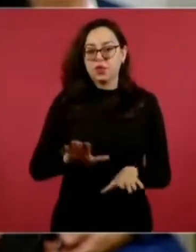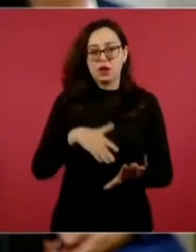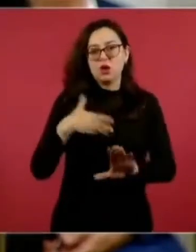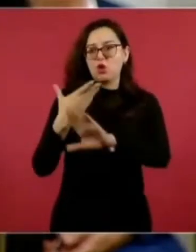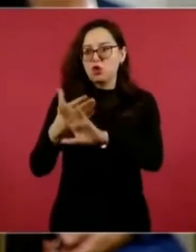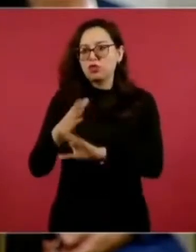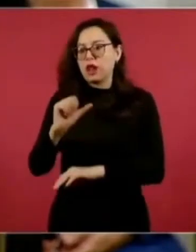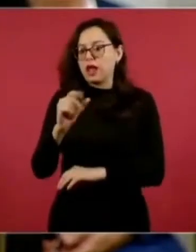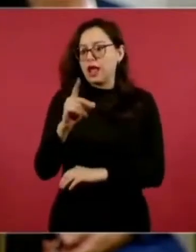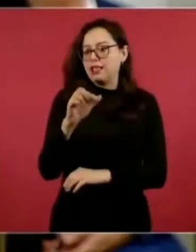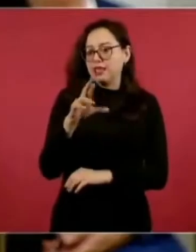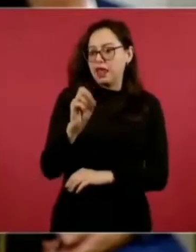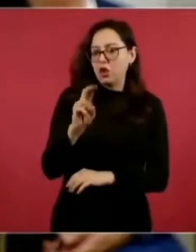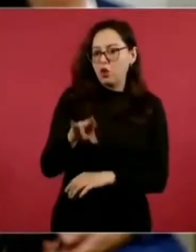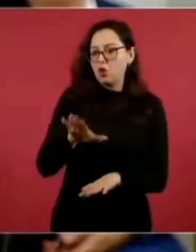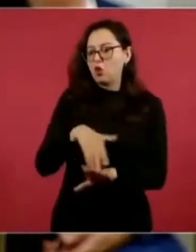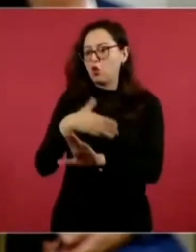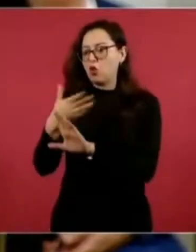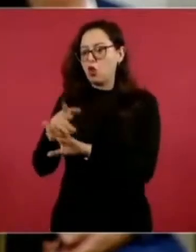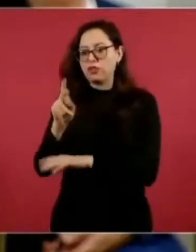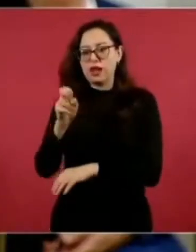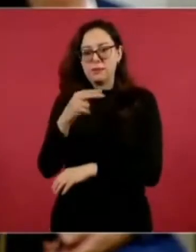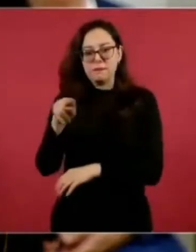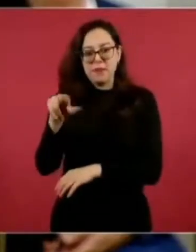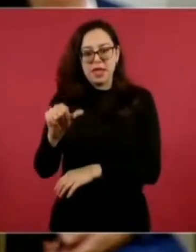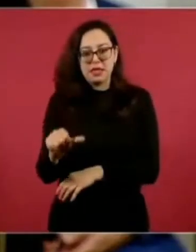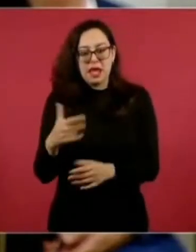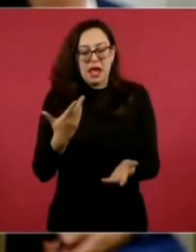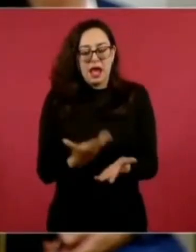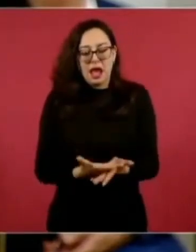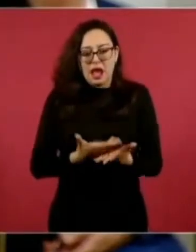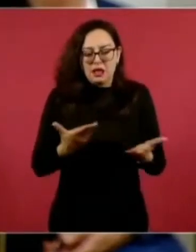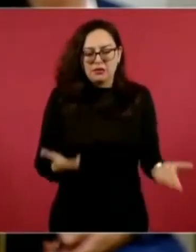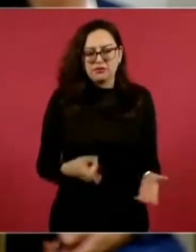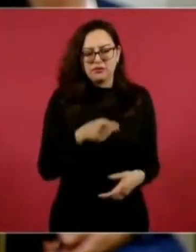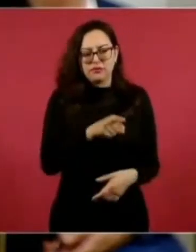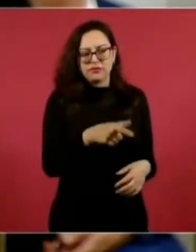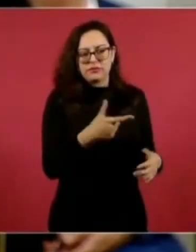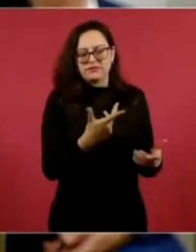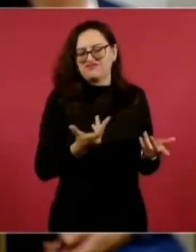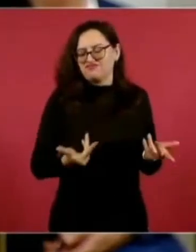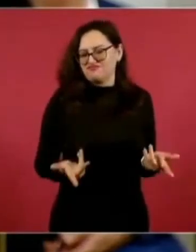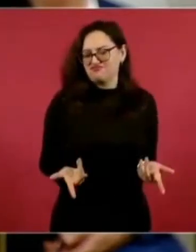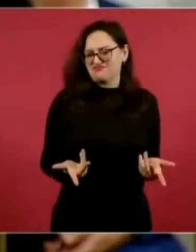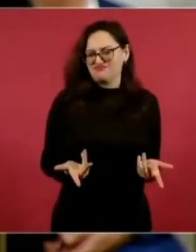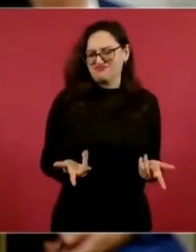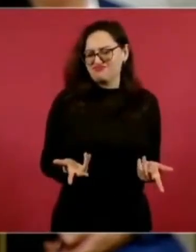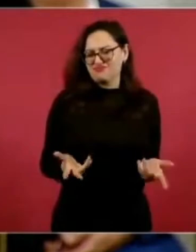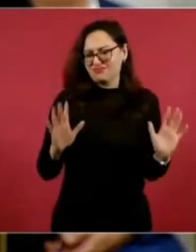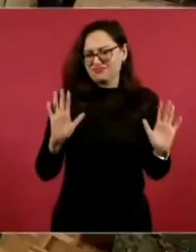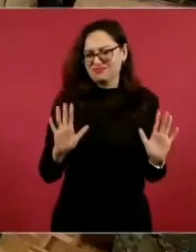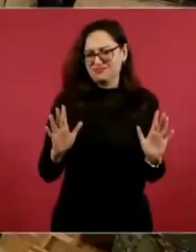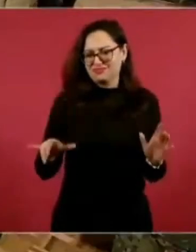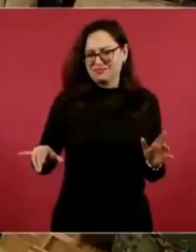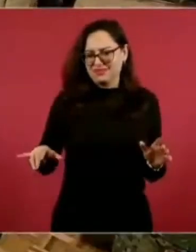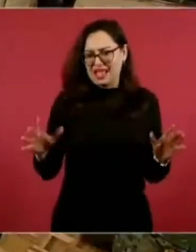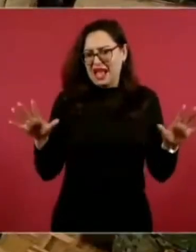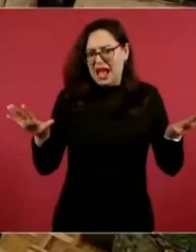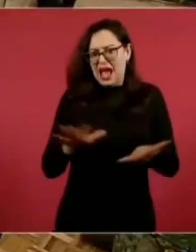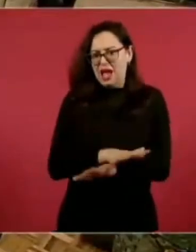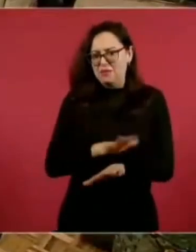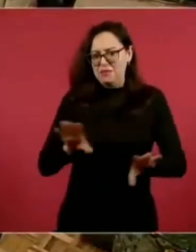Nieto, anteriormente. ¿Cuál interés pueden tener ahora en no hacerlo como lo hacían antes? Pues puede ser